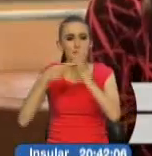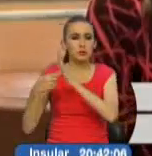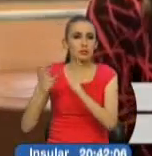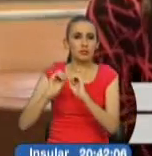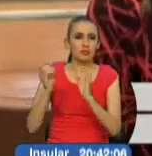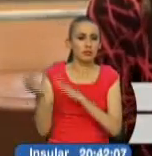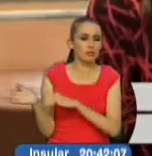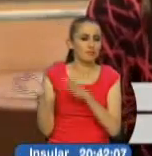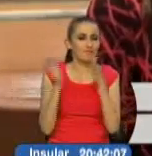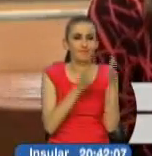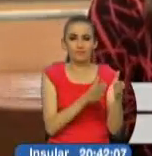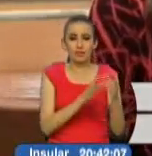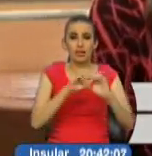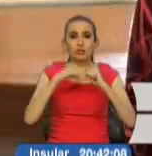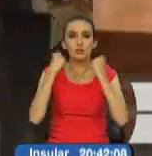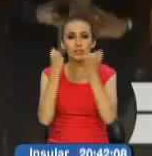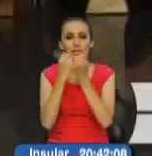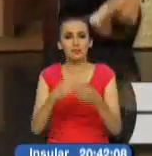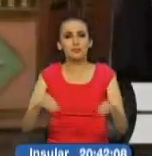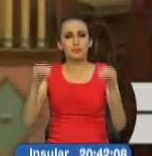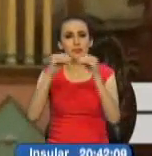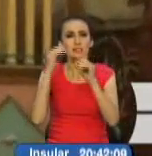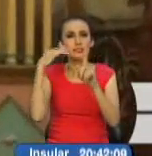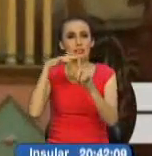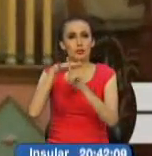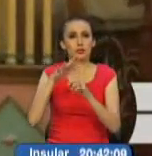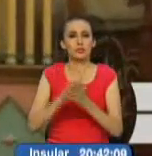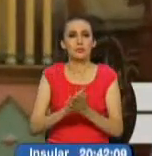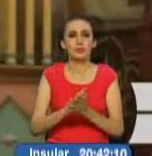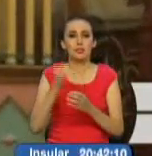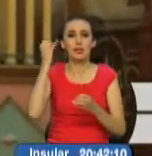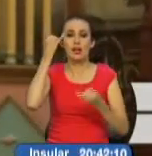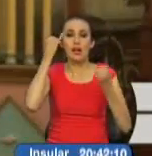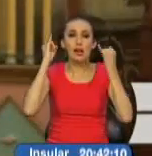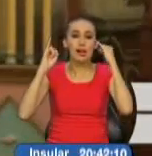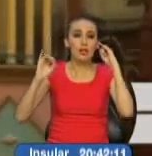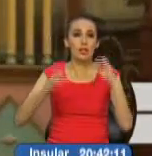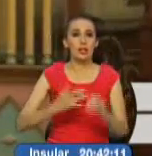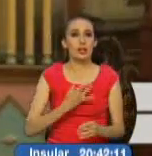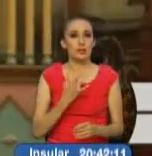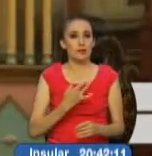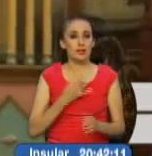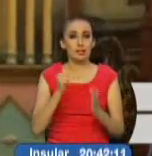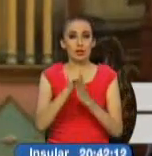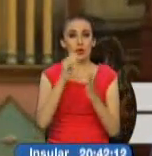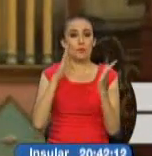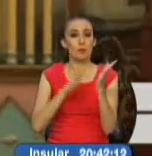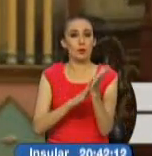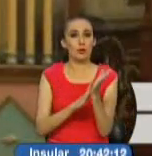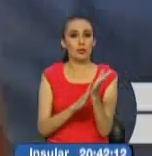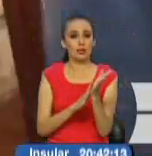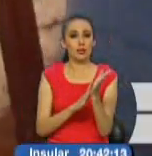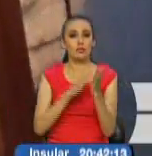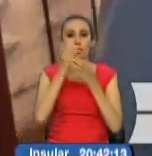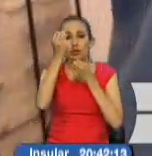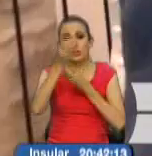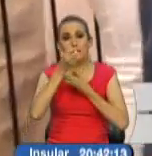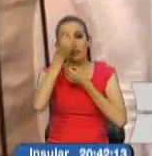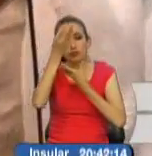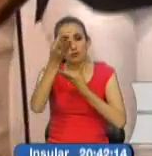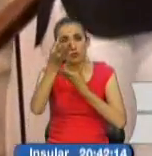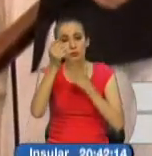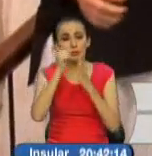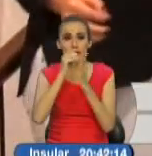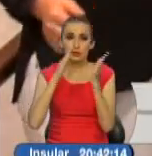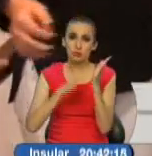práctica sociedades más inclusivas. La idea es también sensibilizar, por eso hemos hecho igual un proyecto de información, un